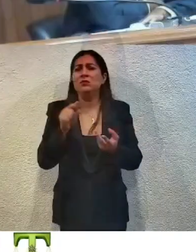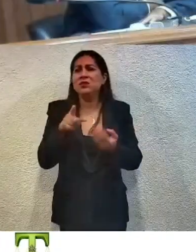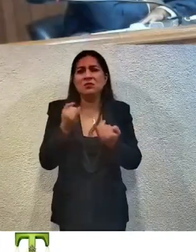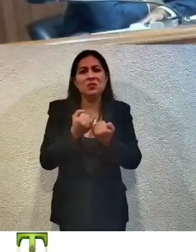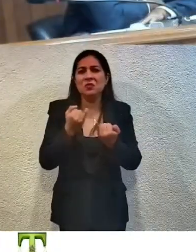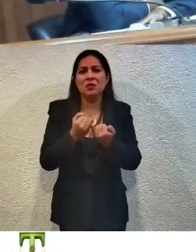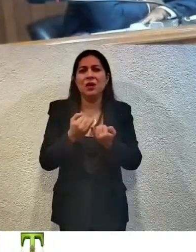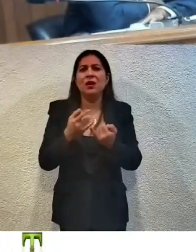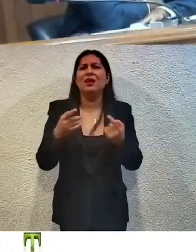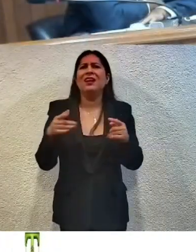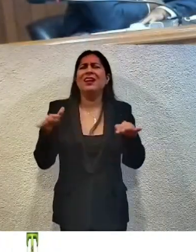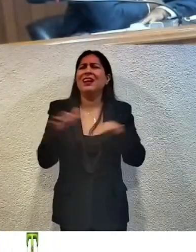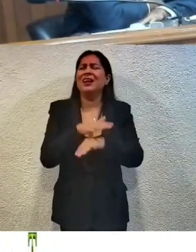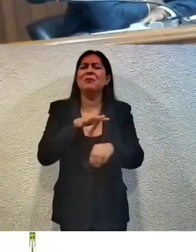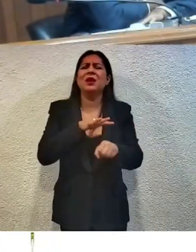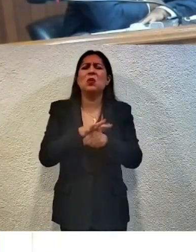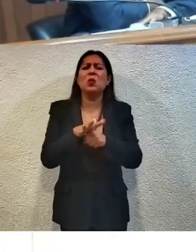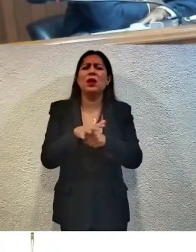¿qué variaría